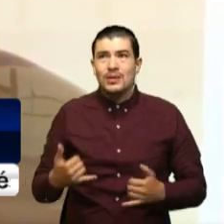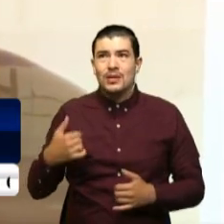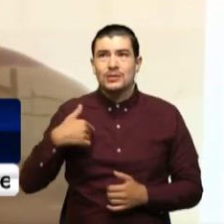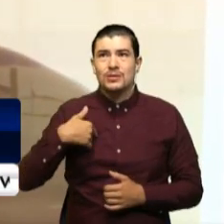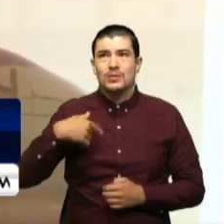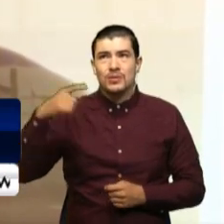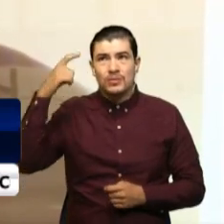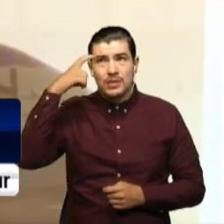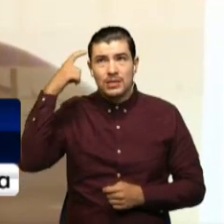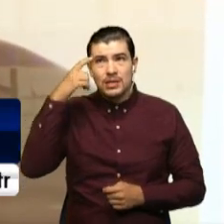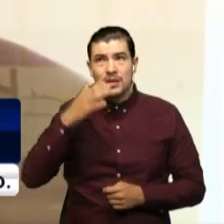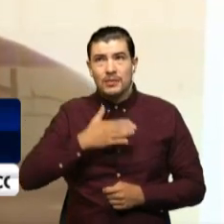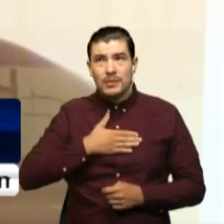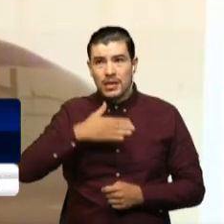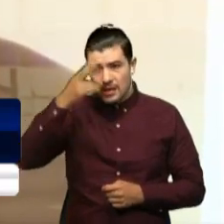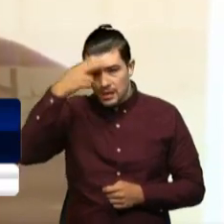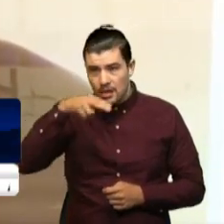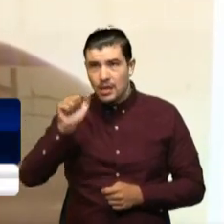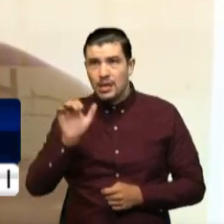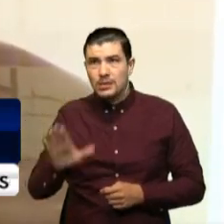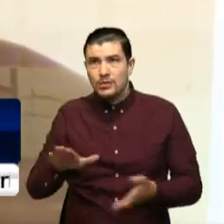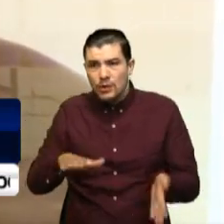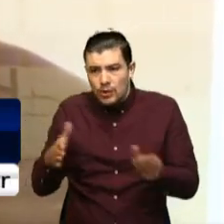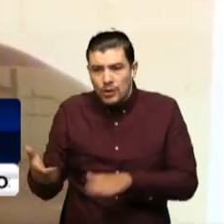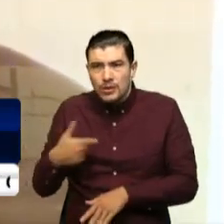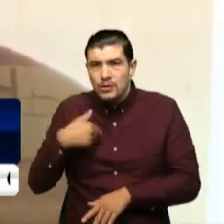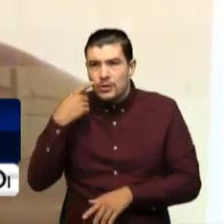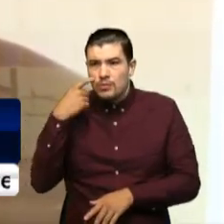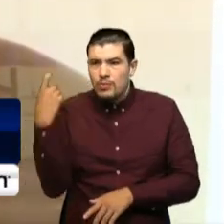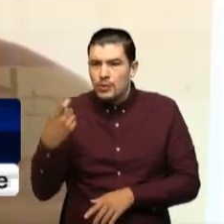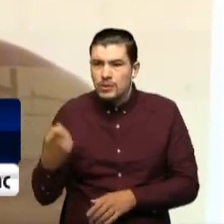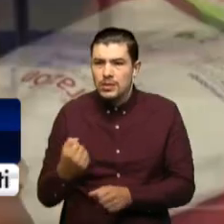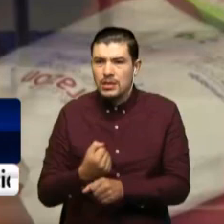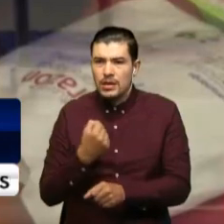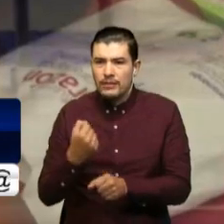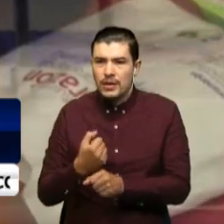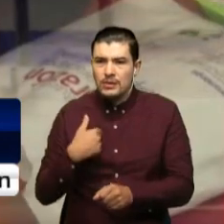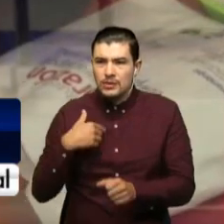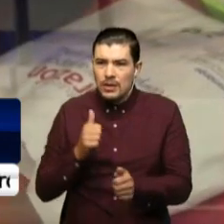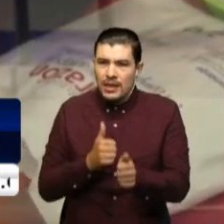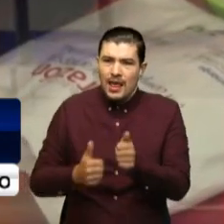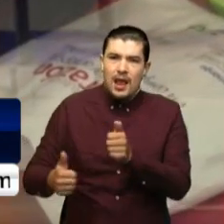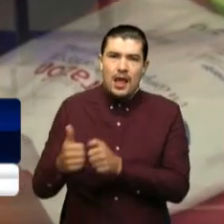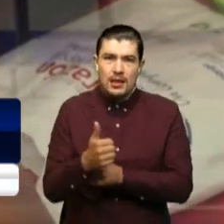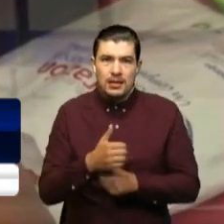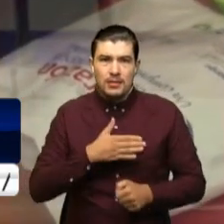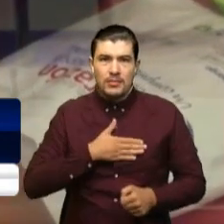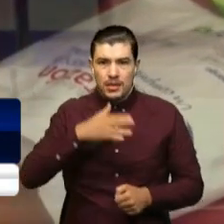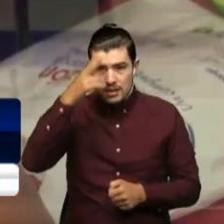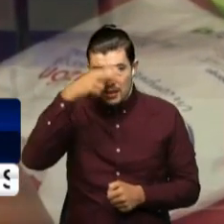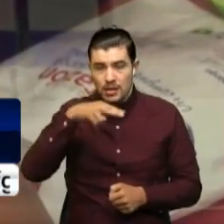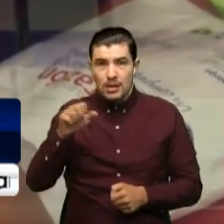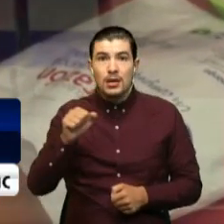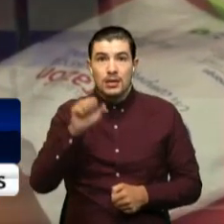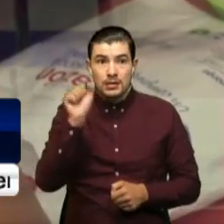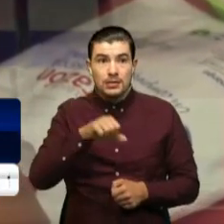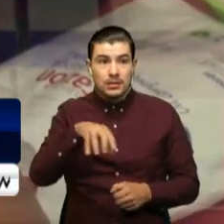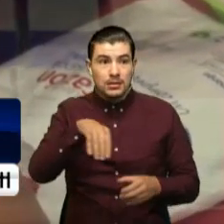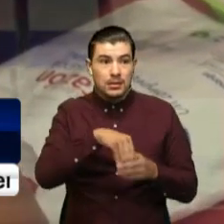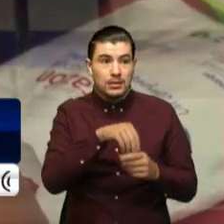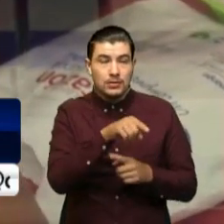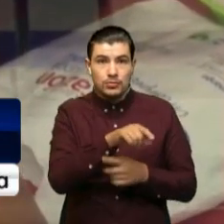ya que la mía está muerta buscar trabajo salir adelante por mi otra hija incluso por este hecho